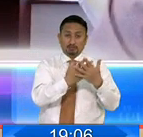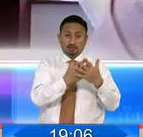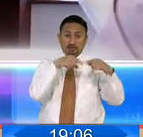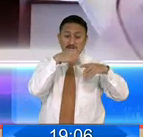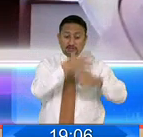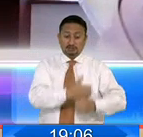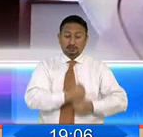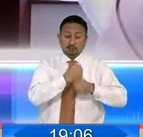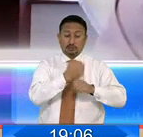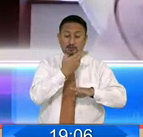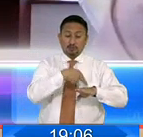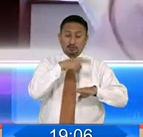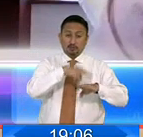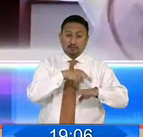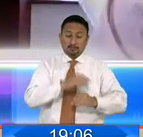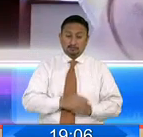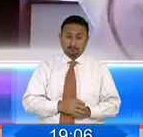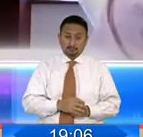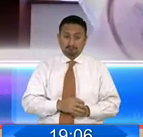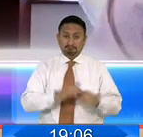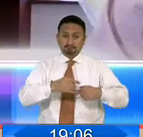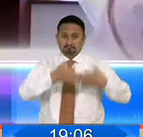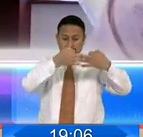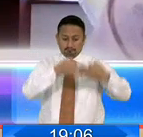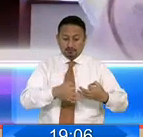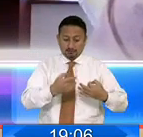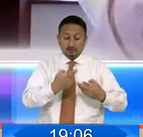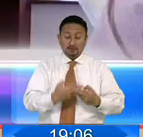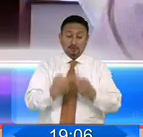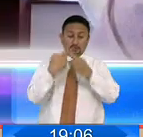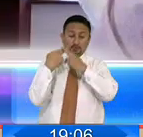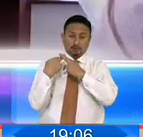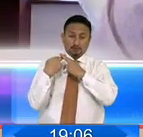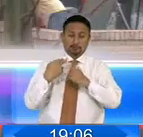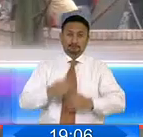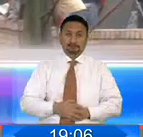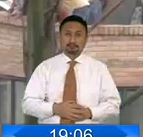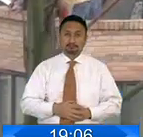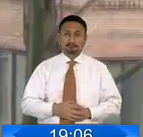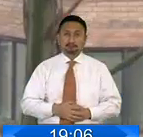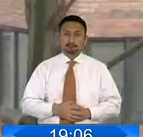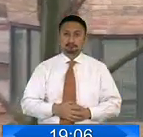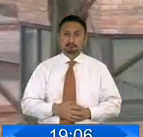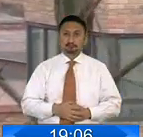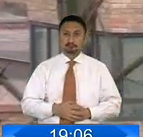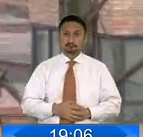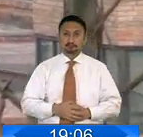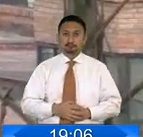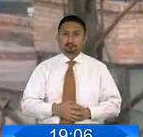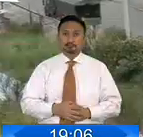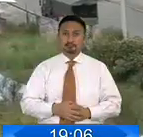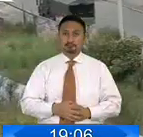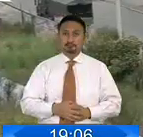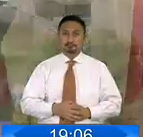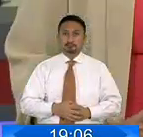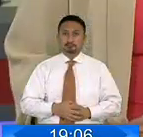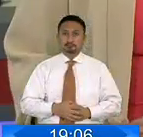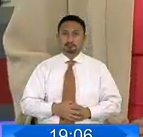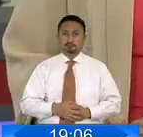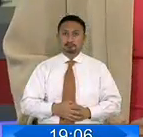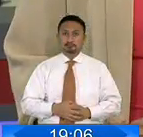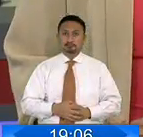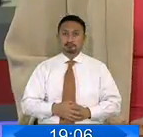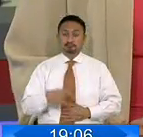seguridad nacional cumplan con el rol para los cuales fueron creados informó valeriana barro